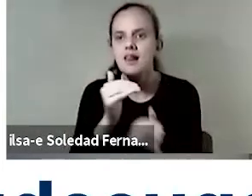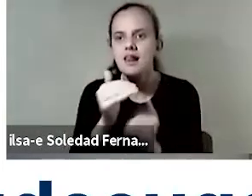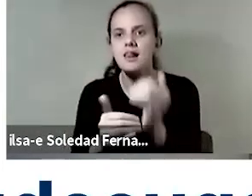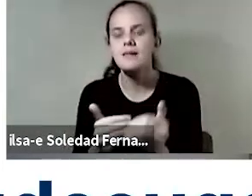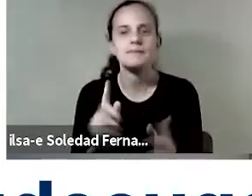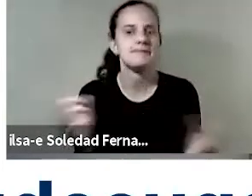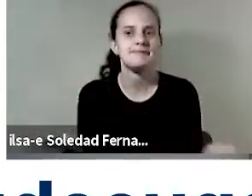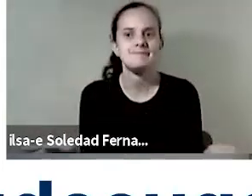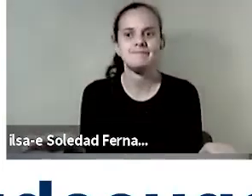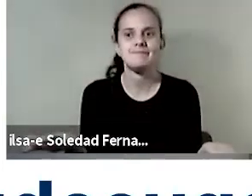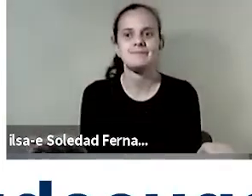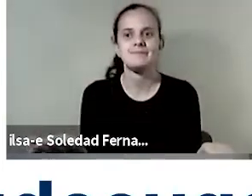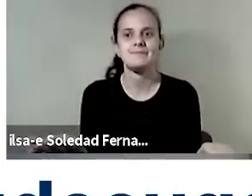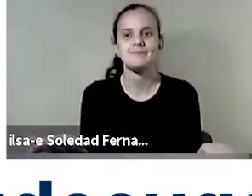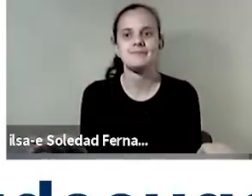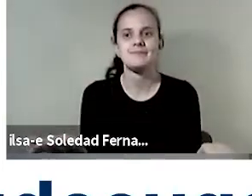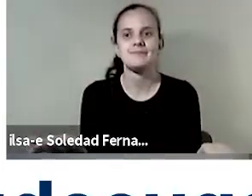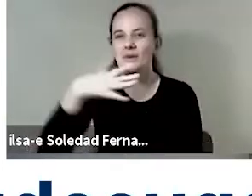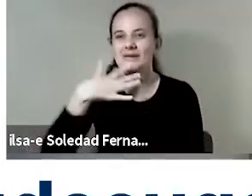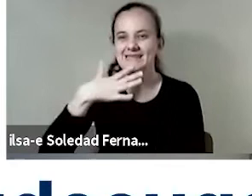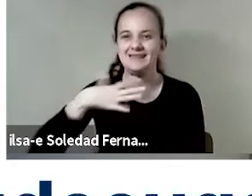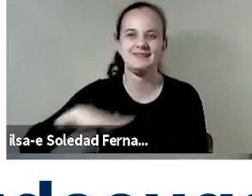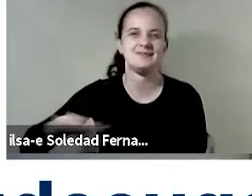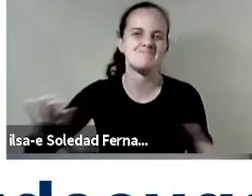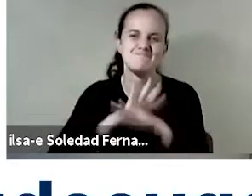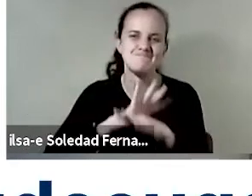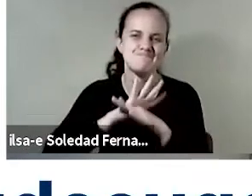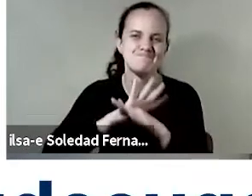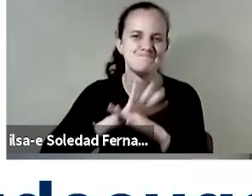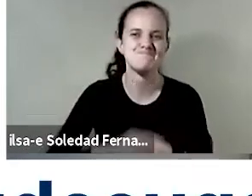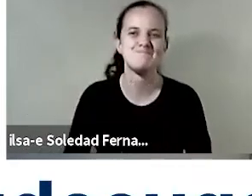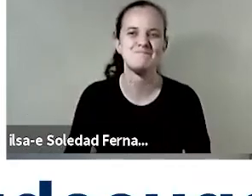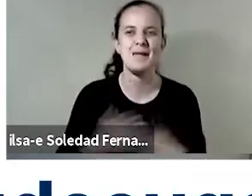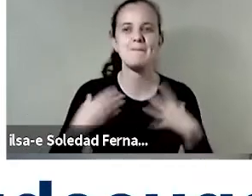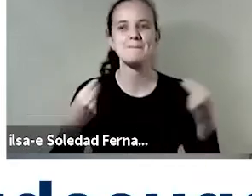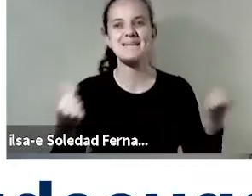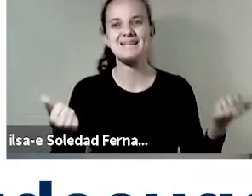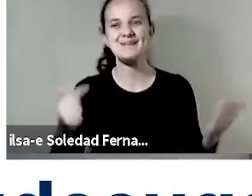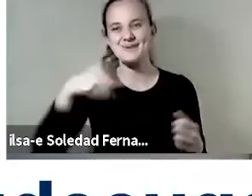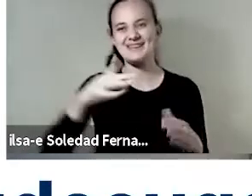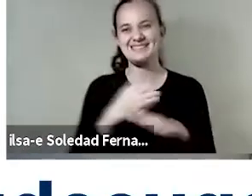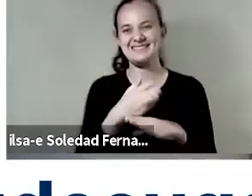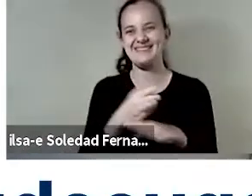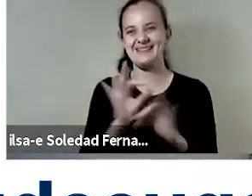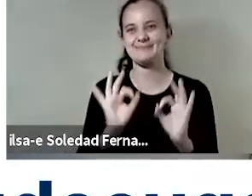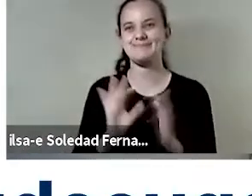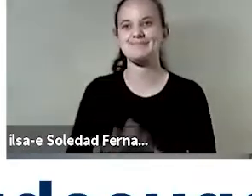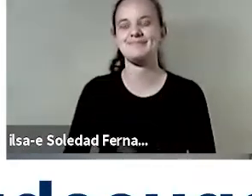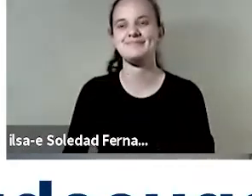operar tranquilamente, tiene que tener el tiempo suficiente para poder hacerlo. Así que me encanta porque están